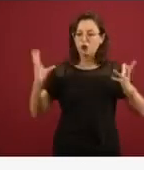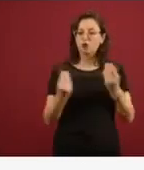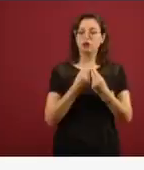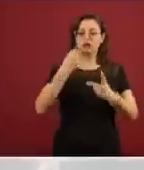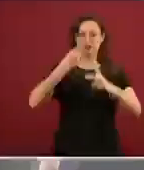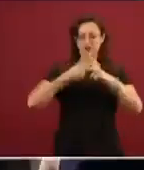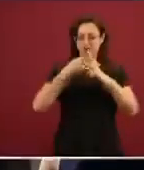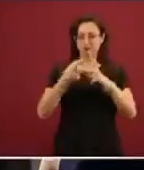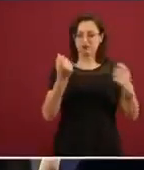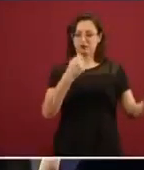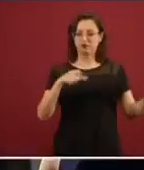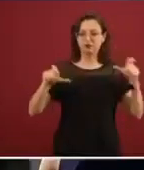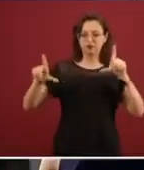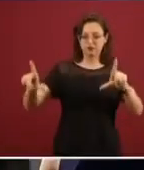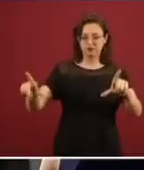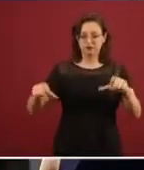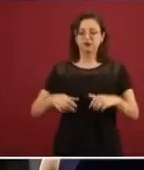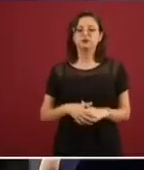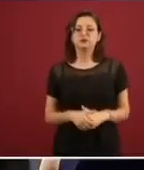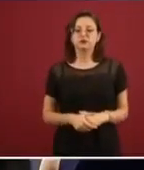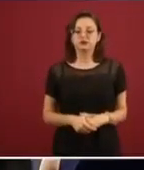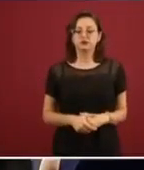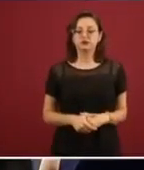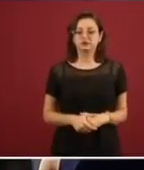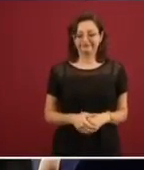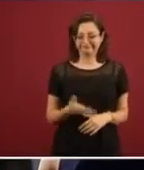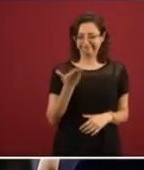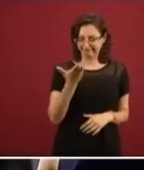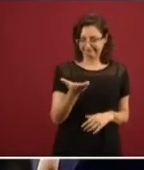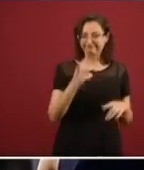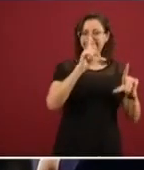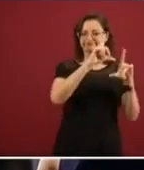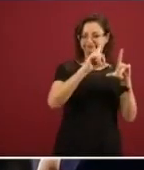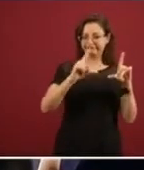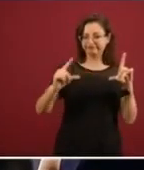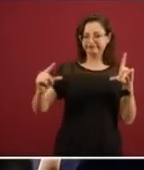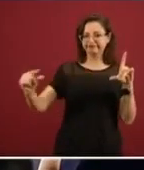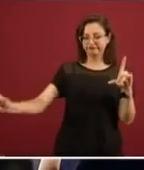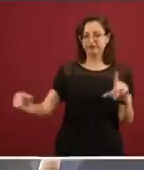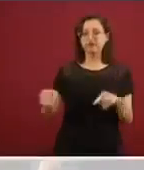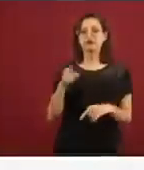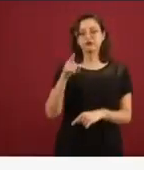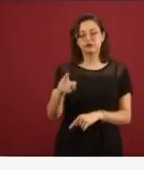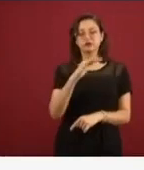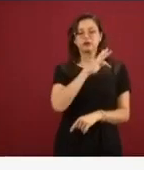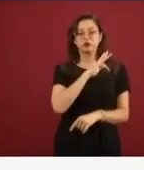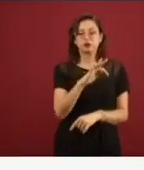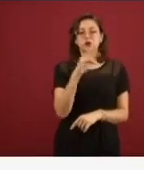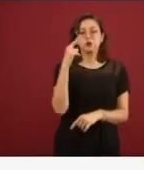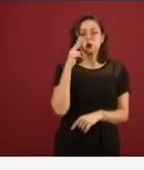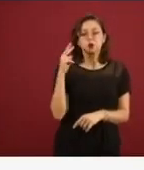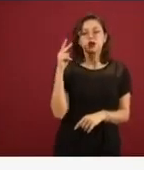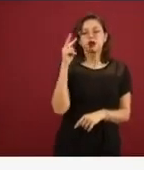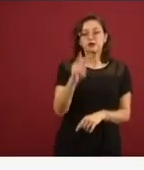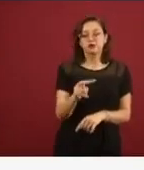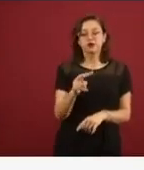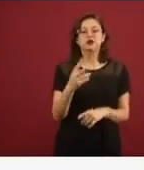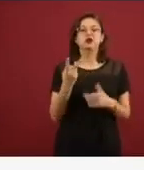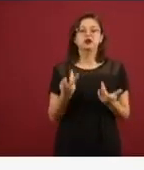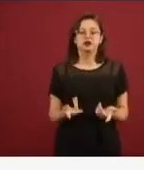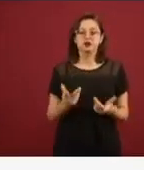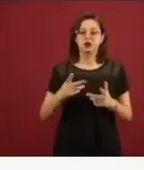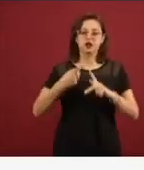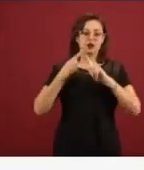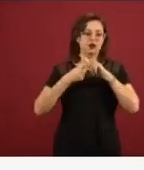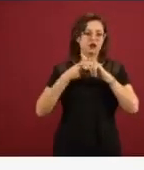la siguiente diapositiva. Esta que tenemos acá, en donde ustedes pueden tener los datos tal y como se han